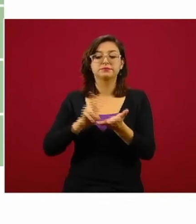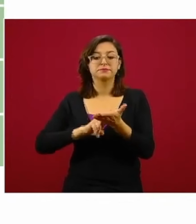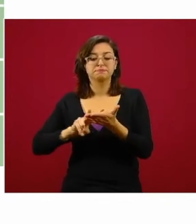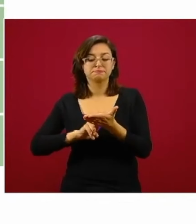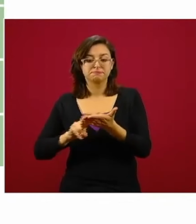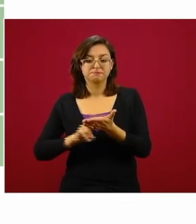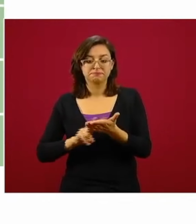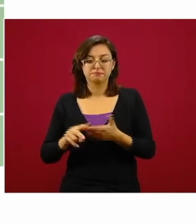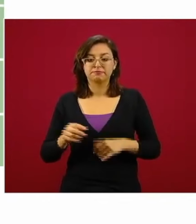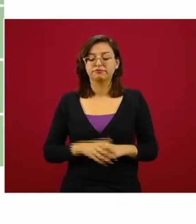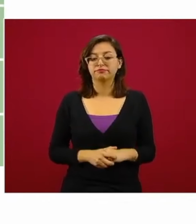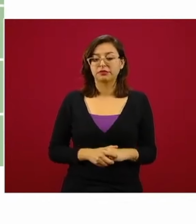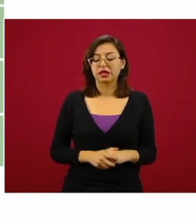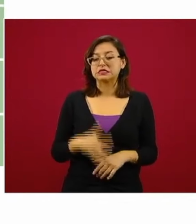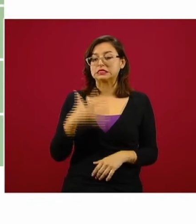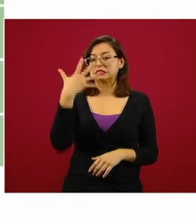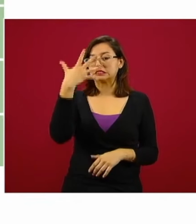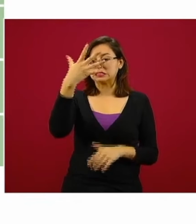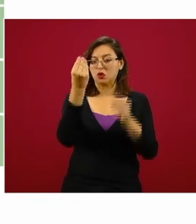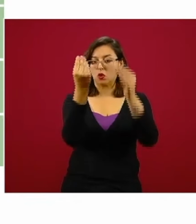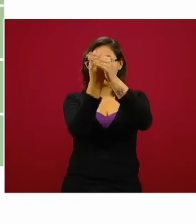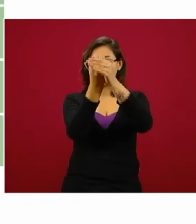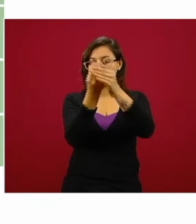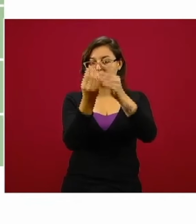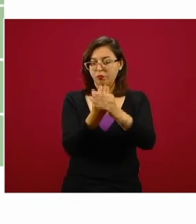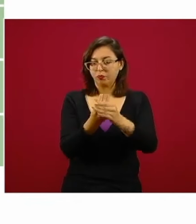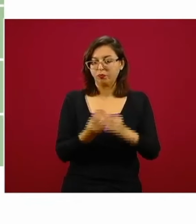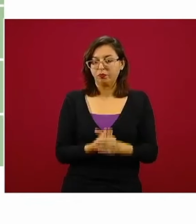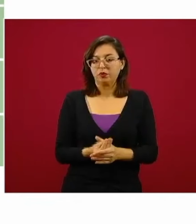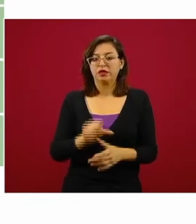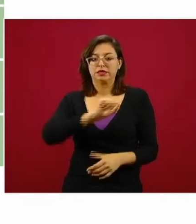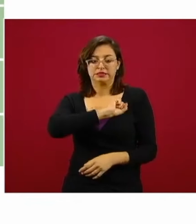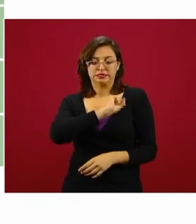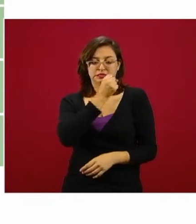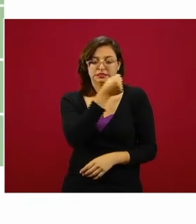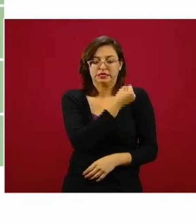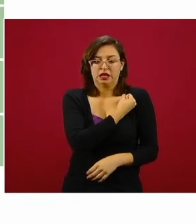5 categorías: medidas de salud pública y trabajo,